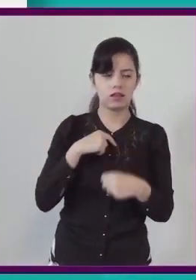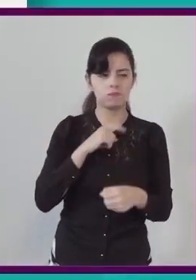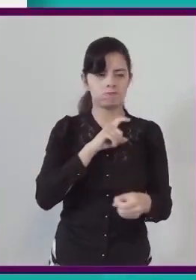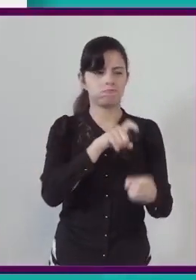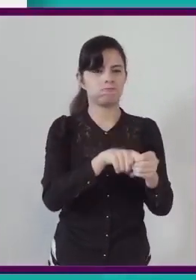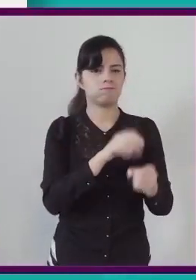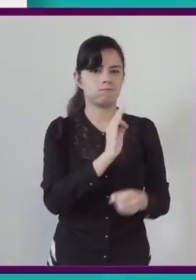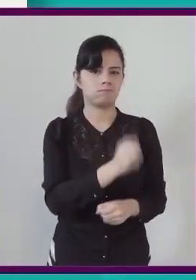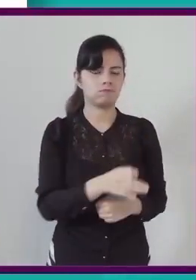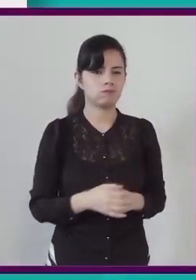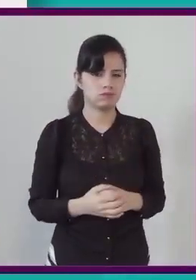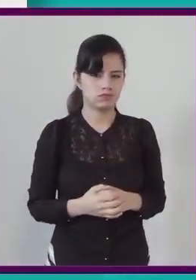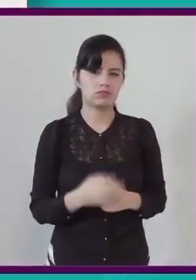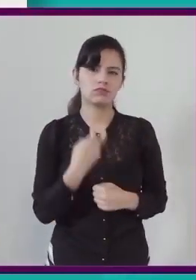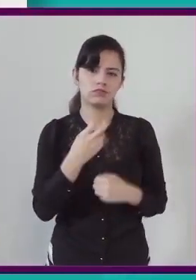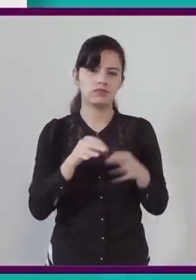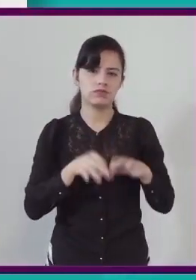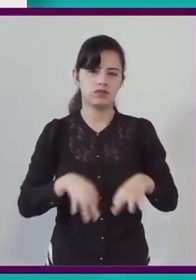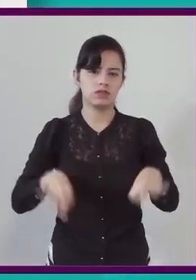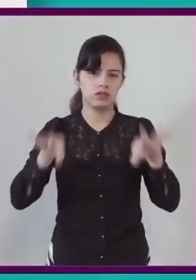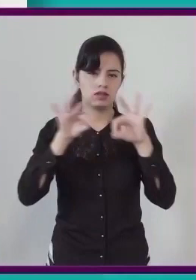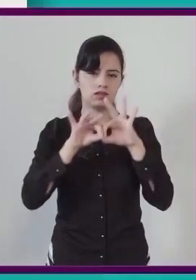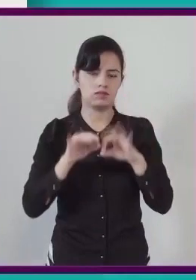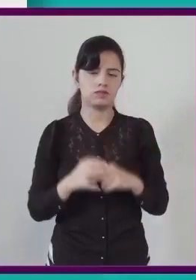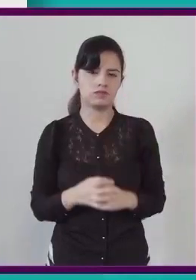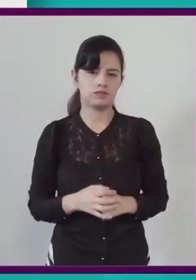es súper importante,